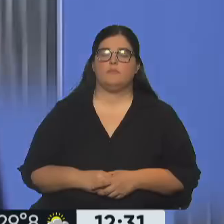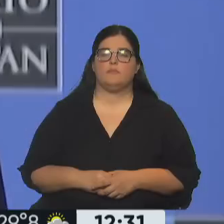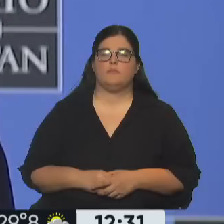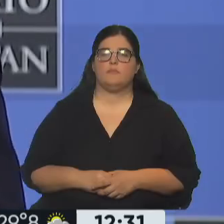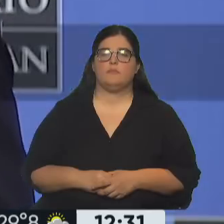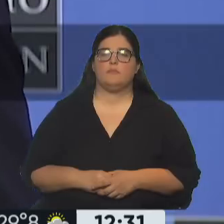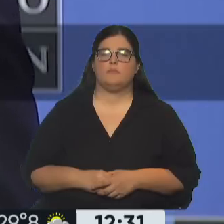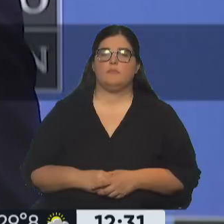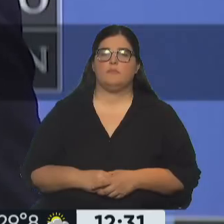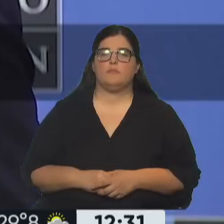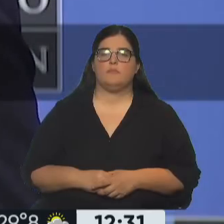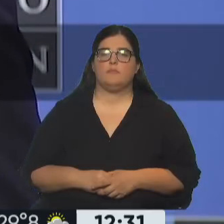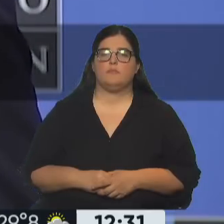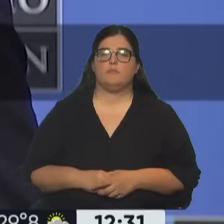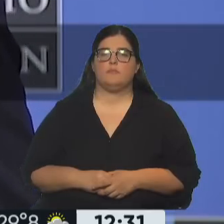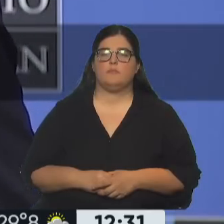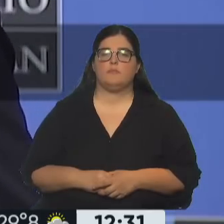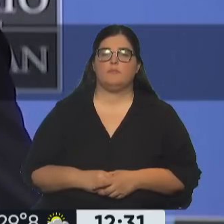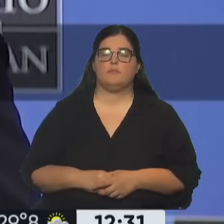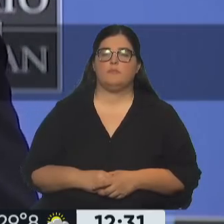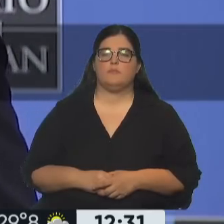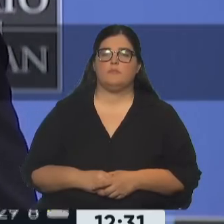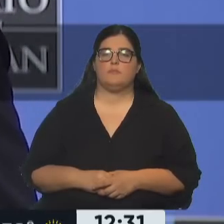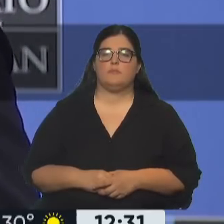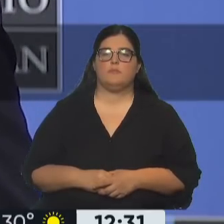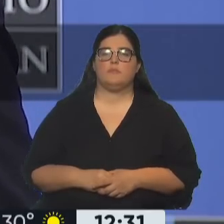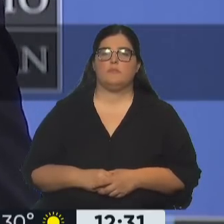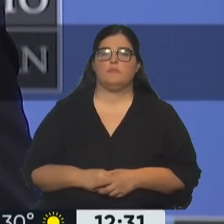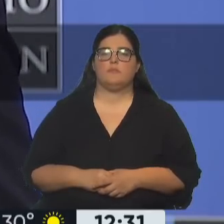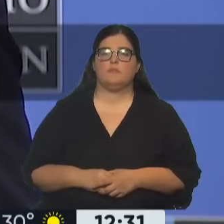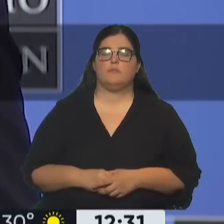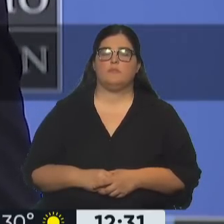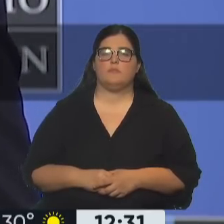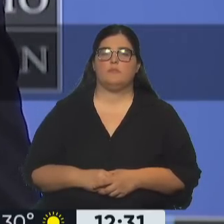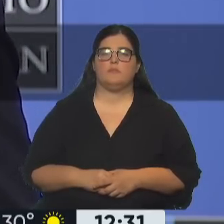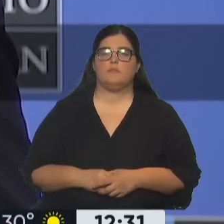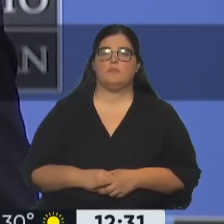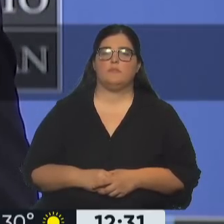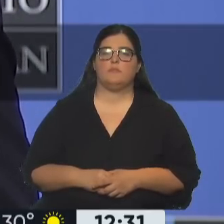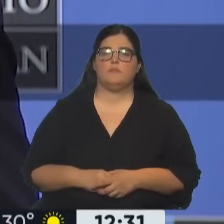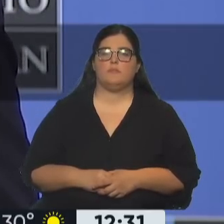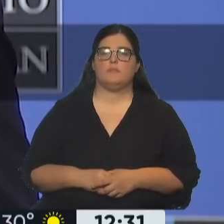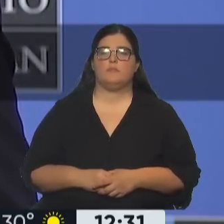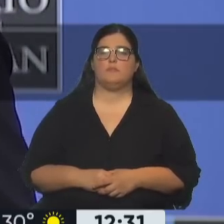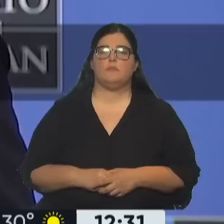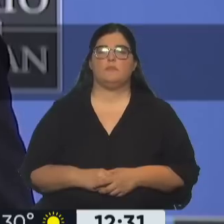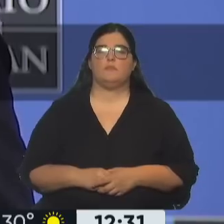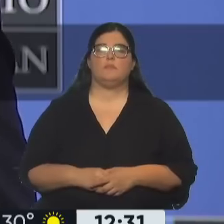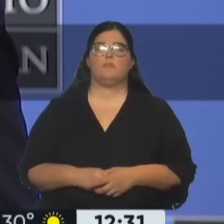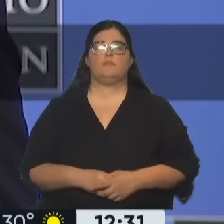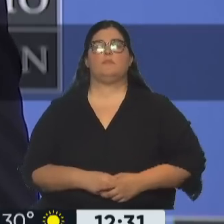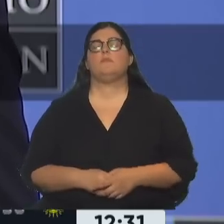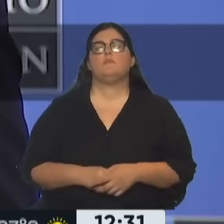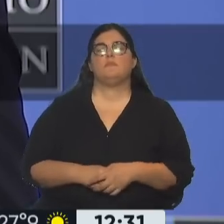Based on what we so far know, this is most likely Ukrainian air defense systems or